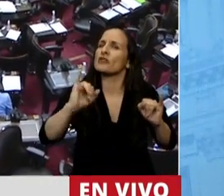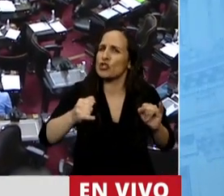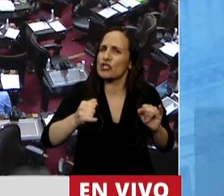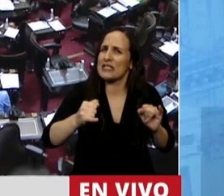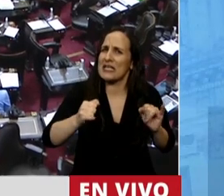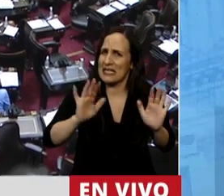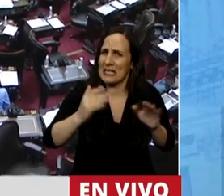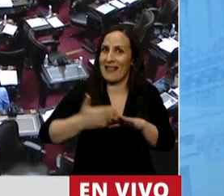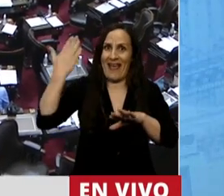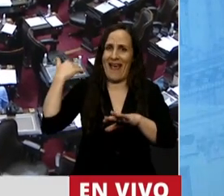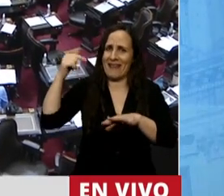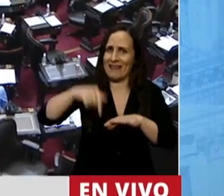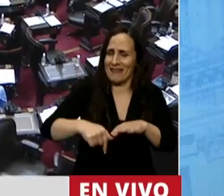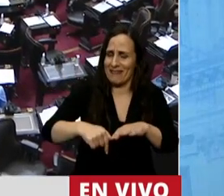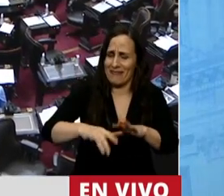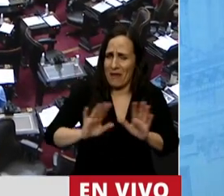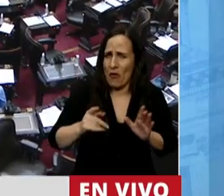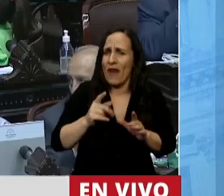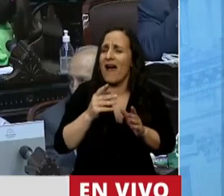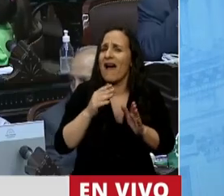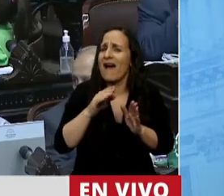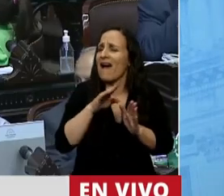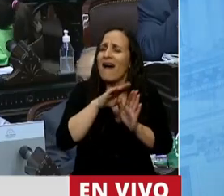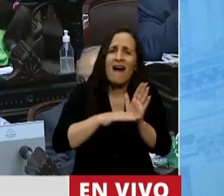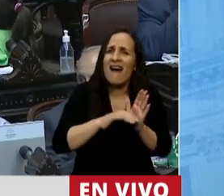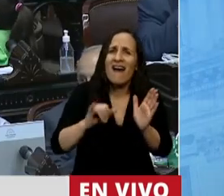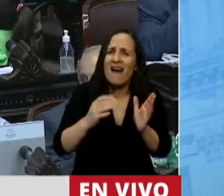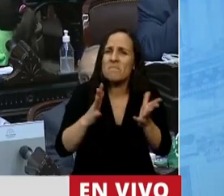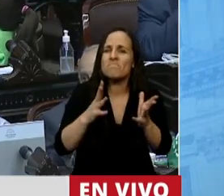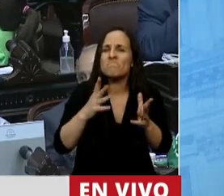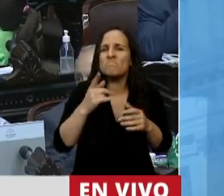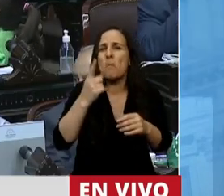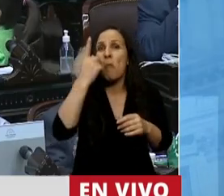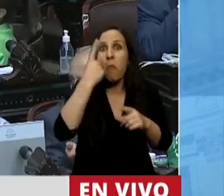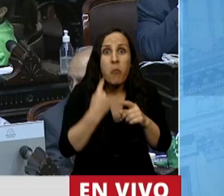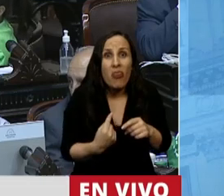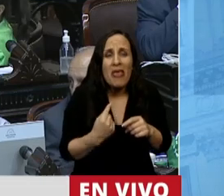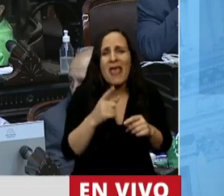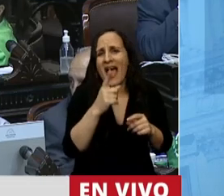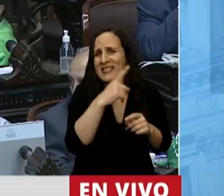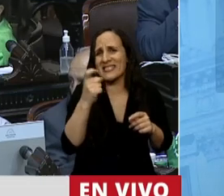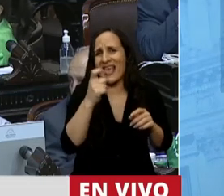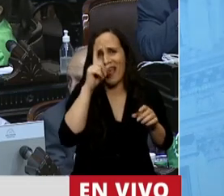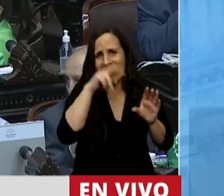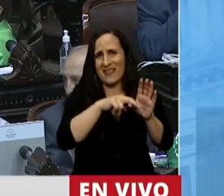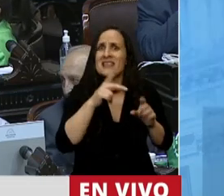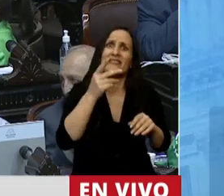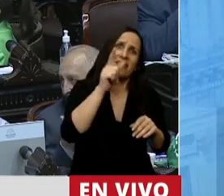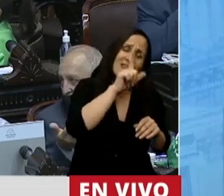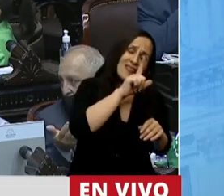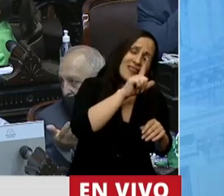anterior como la administración actual, de más de 100 internaciones diarias, contando sábados y